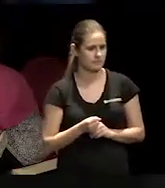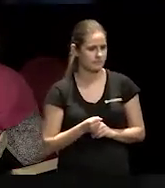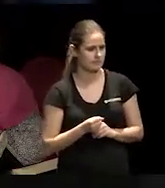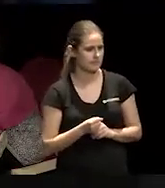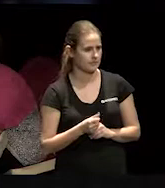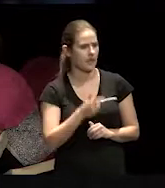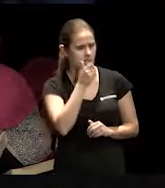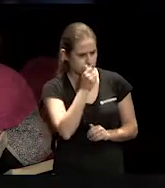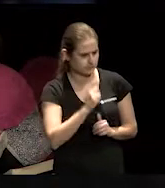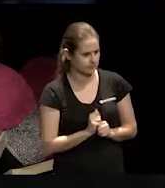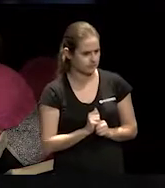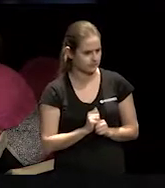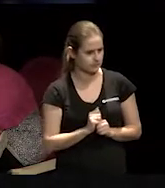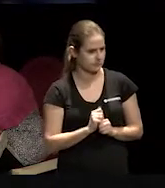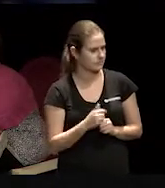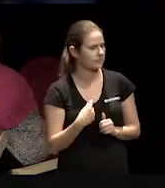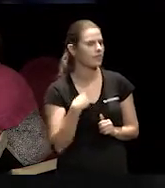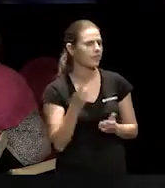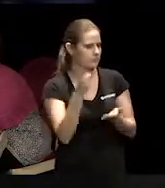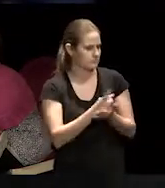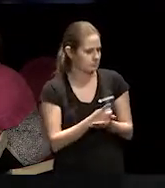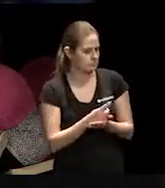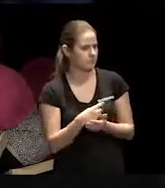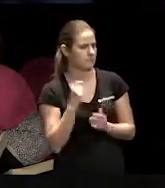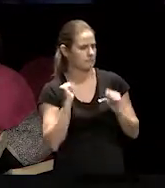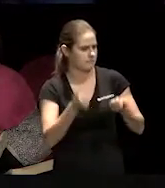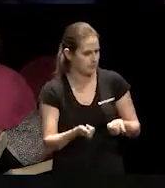rich and your man is good.